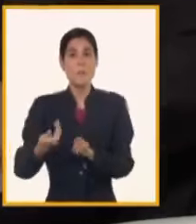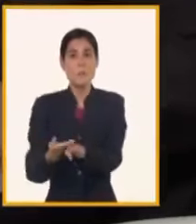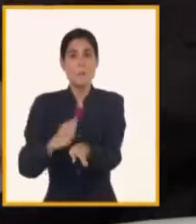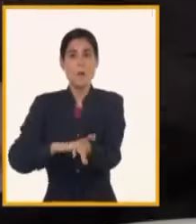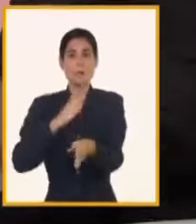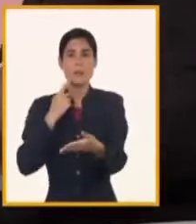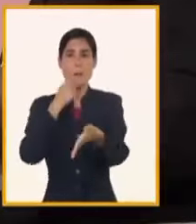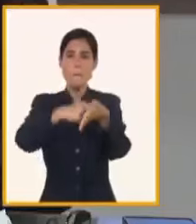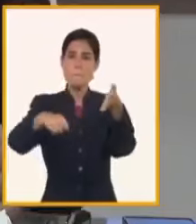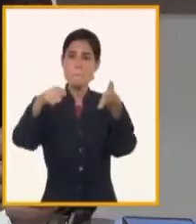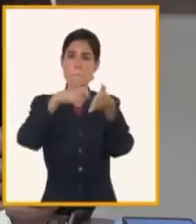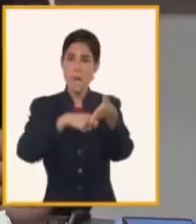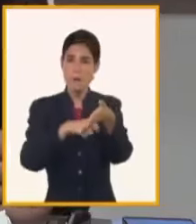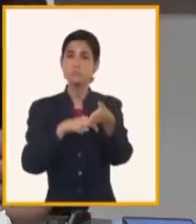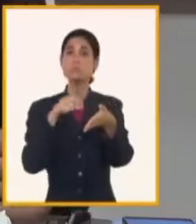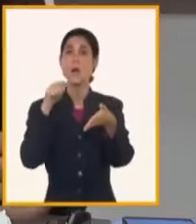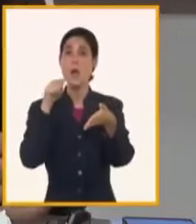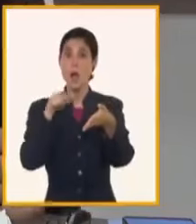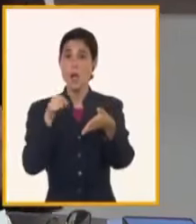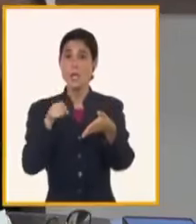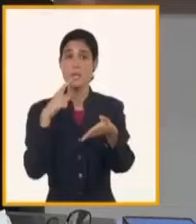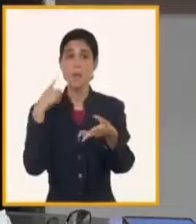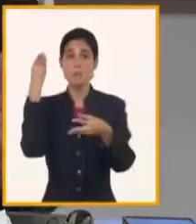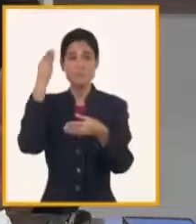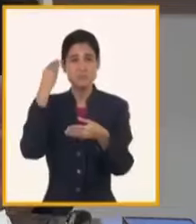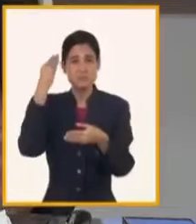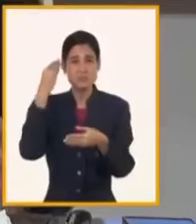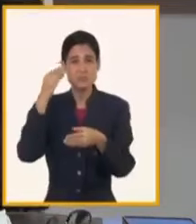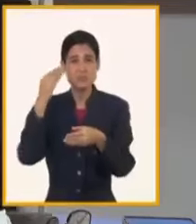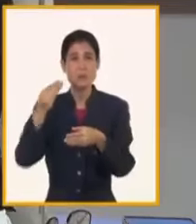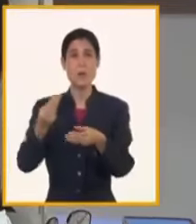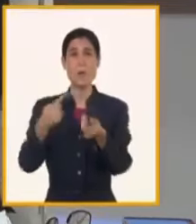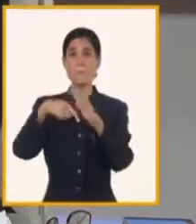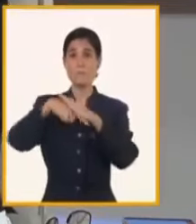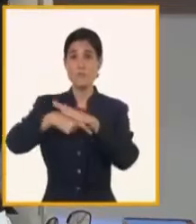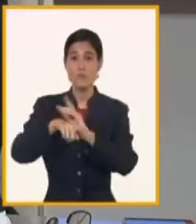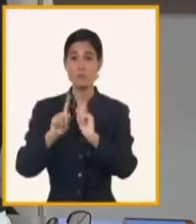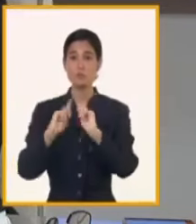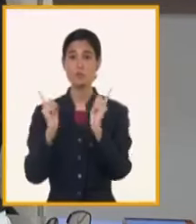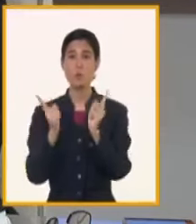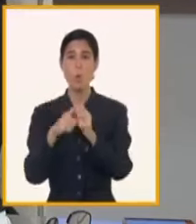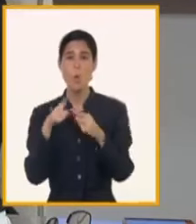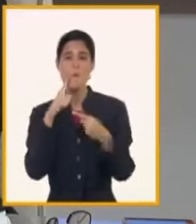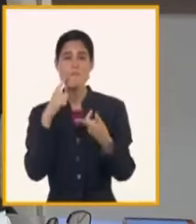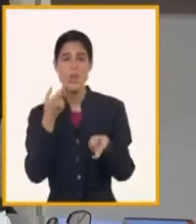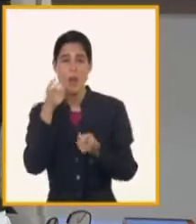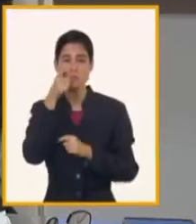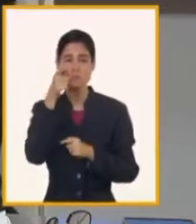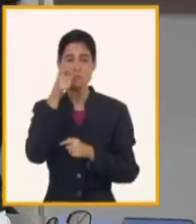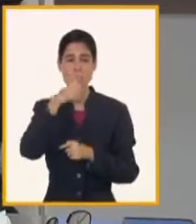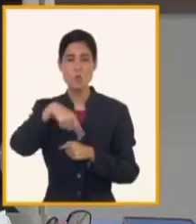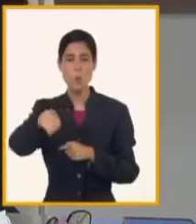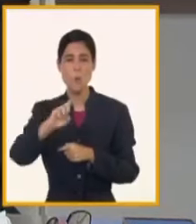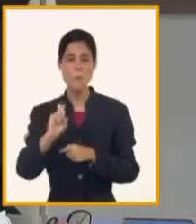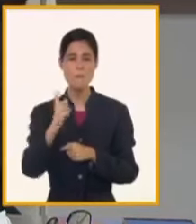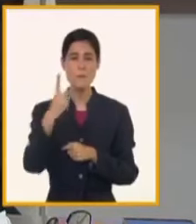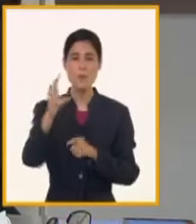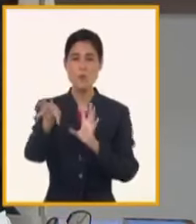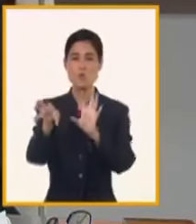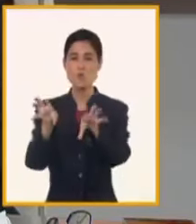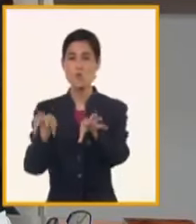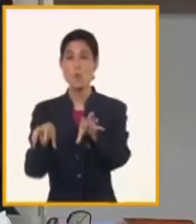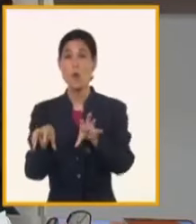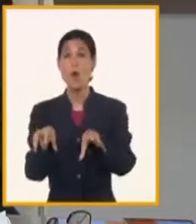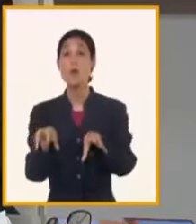Exactamente eso llev unos análisis oso porque desbalanceas ese sistema y y guitera juega ese ese papel además guitera es la unidad más